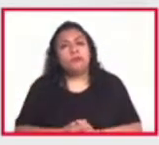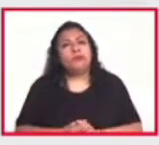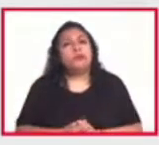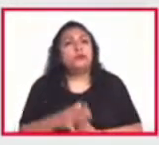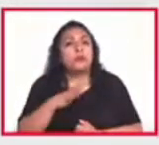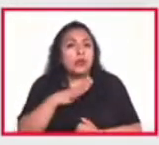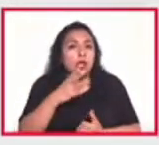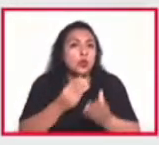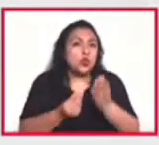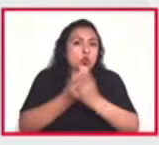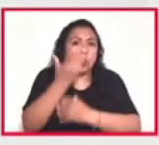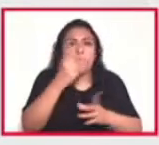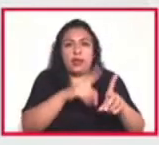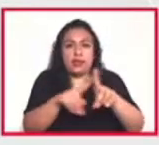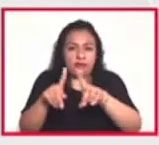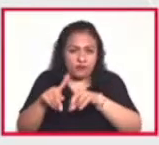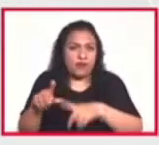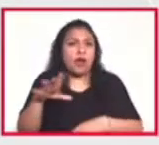cosas nuevas.